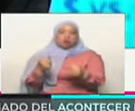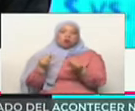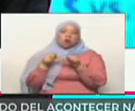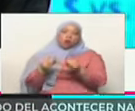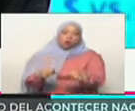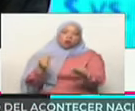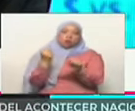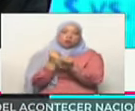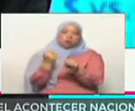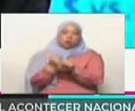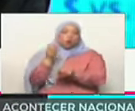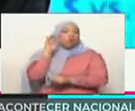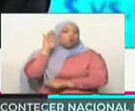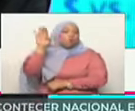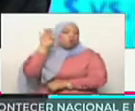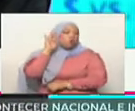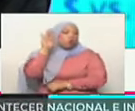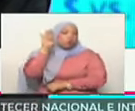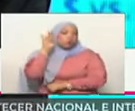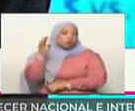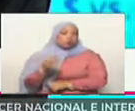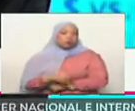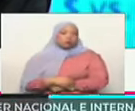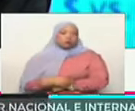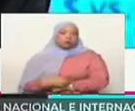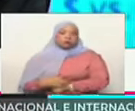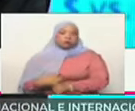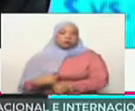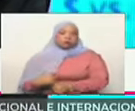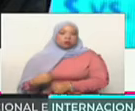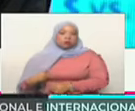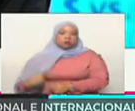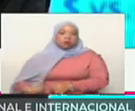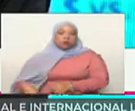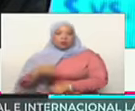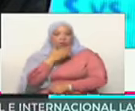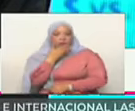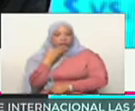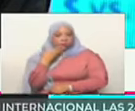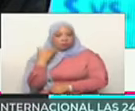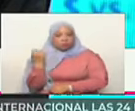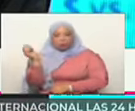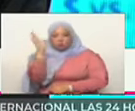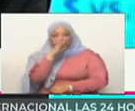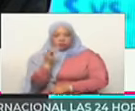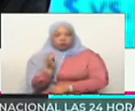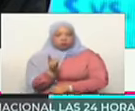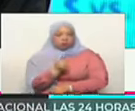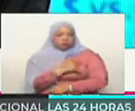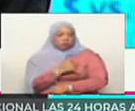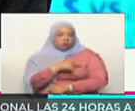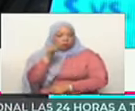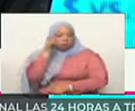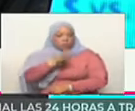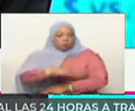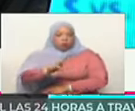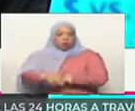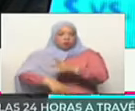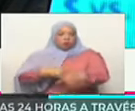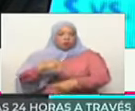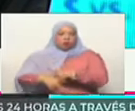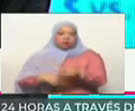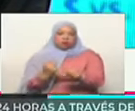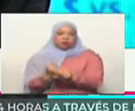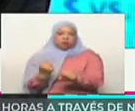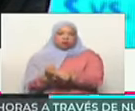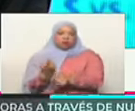prevalecerá hacia el futuro. Nosotros apostamos lo mejor por el Brasil y sobre todo por las fuerzas populares y progresistas, porque